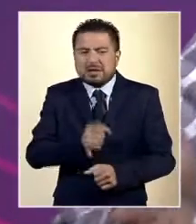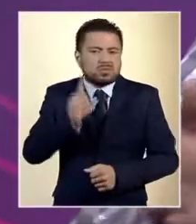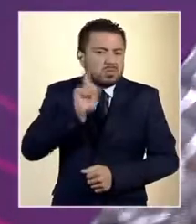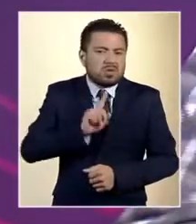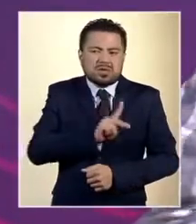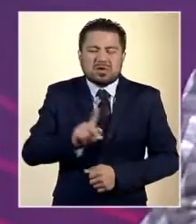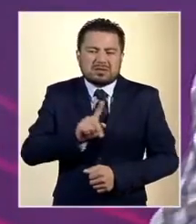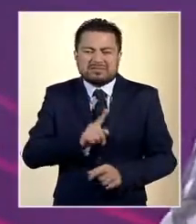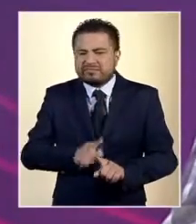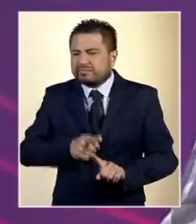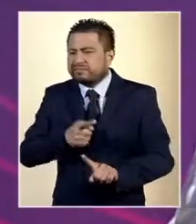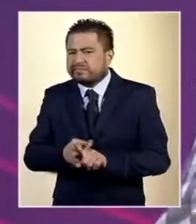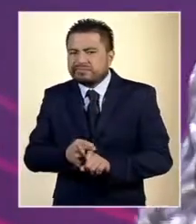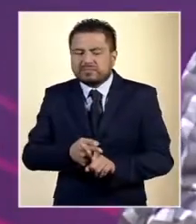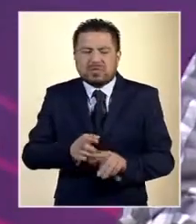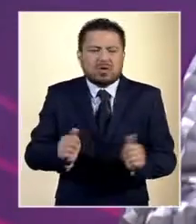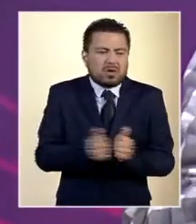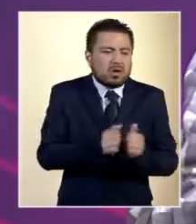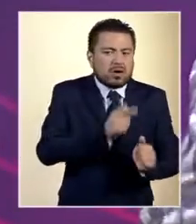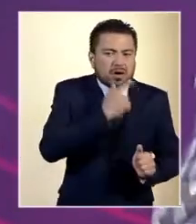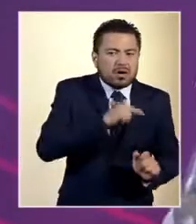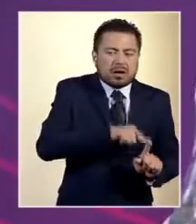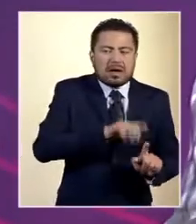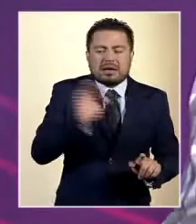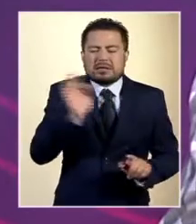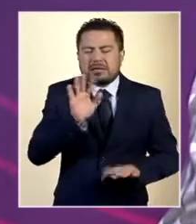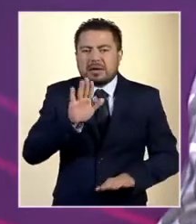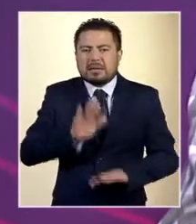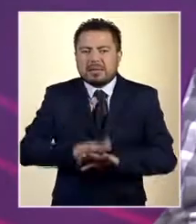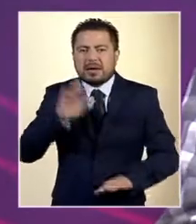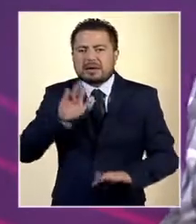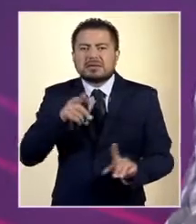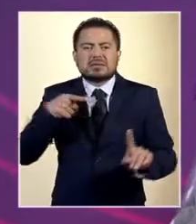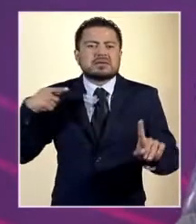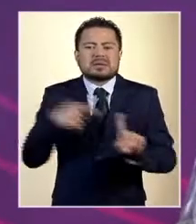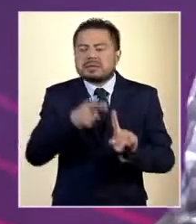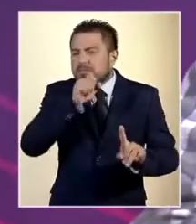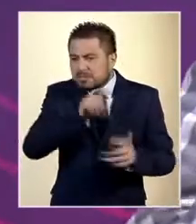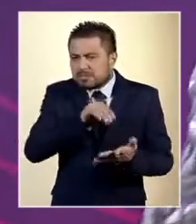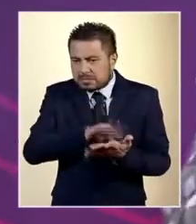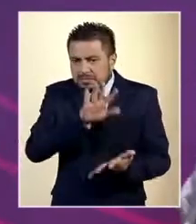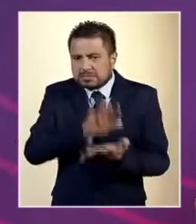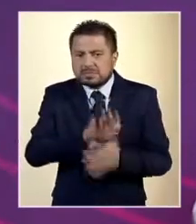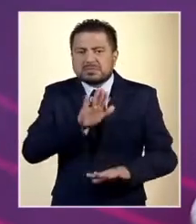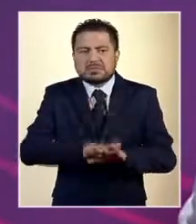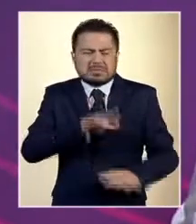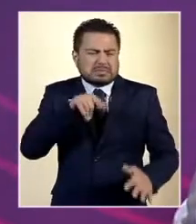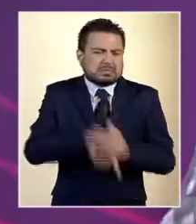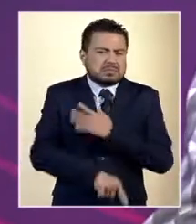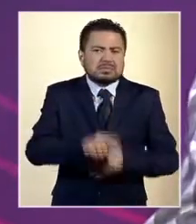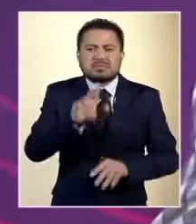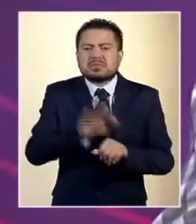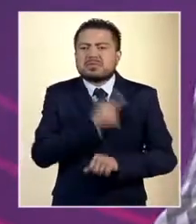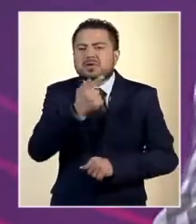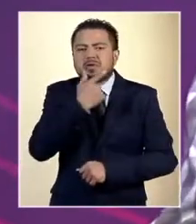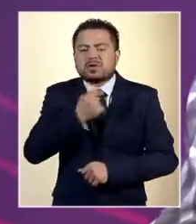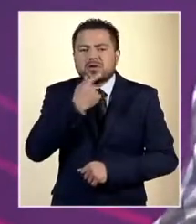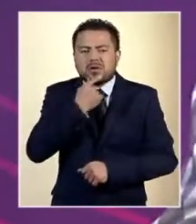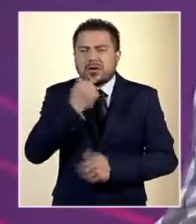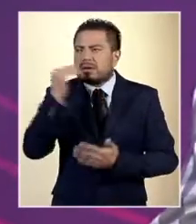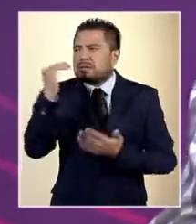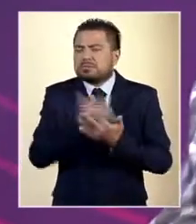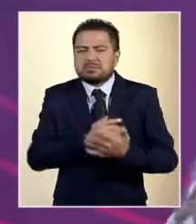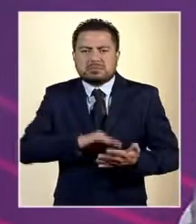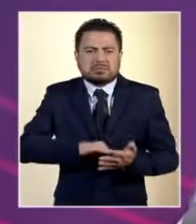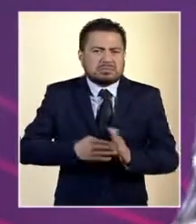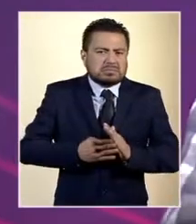las mujeres que en lo de los hombres, pero quizá un poco más, aunque también está presente, pues es más soterrado, porque los hombres lo esconden menos,